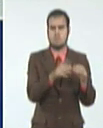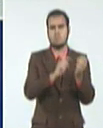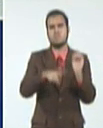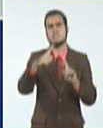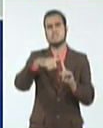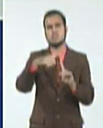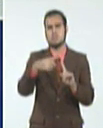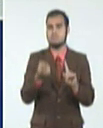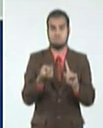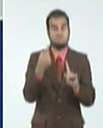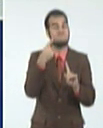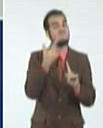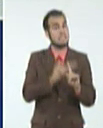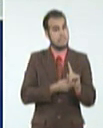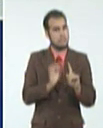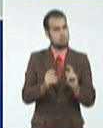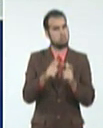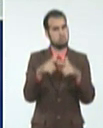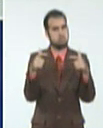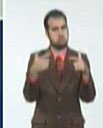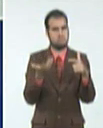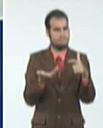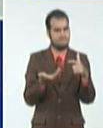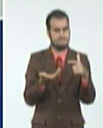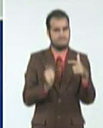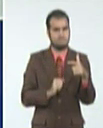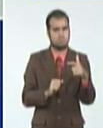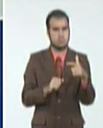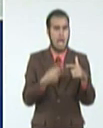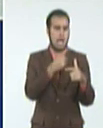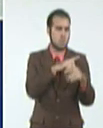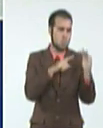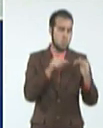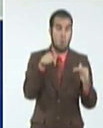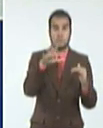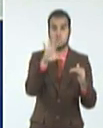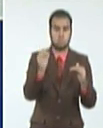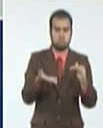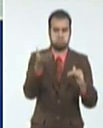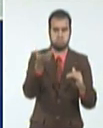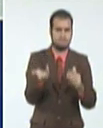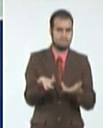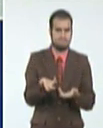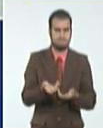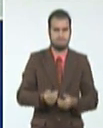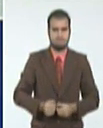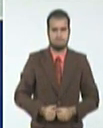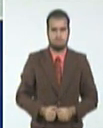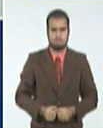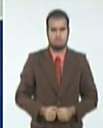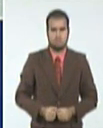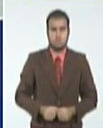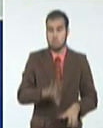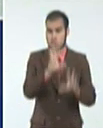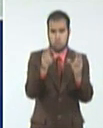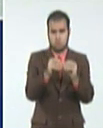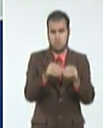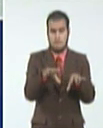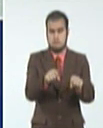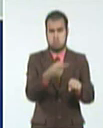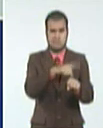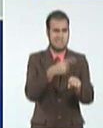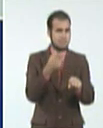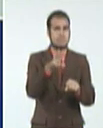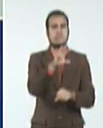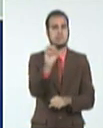incrementa 50 más en el día de ayer, 300 en total,